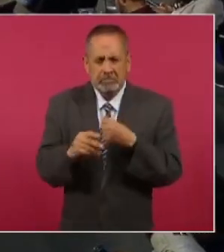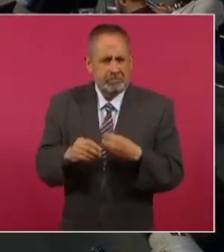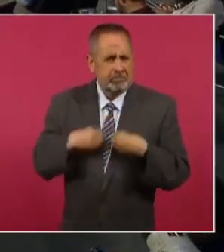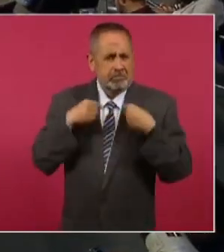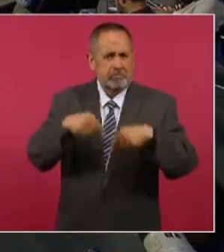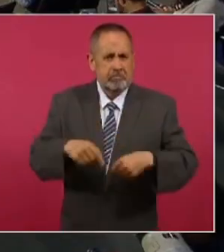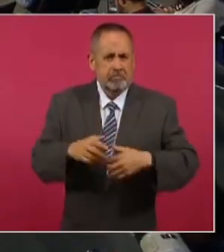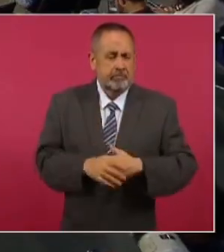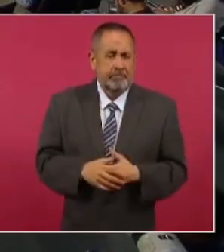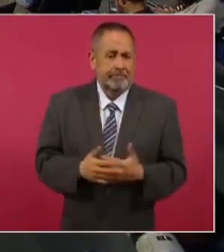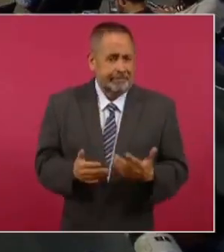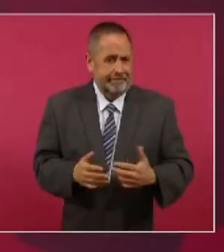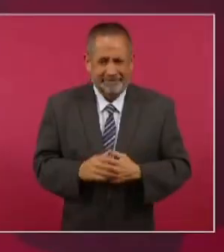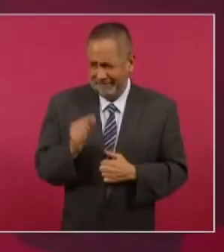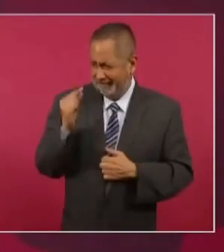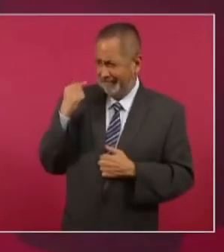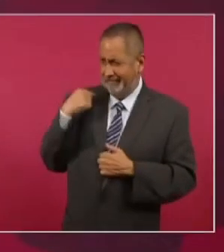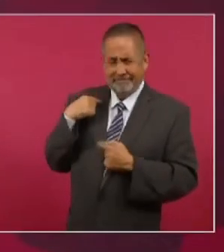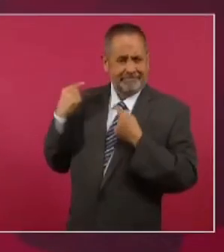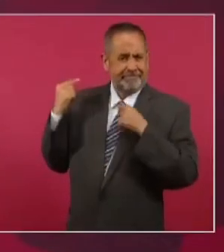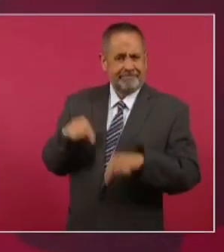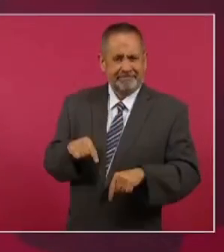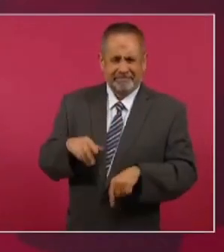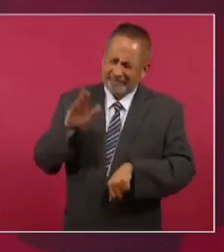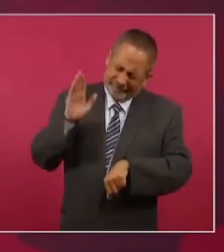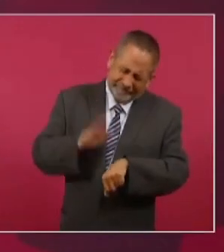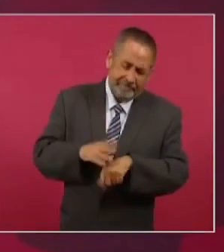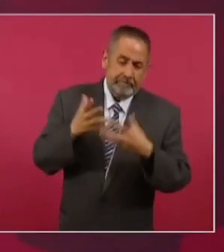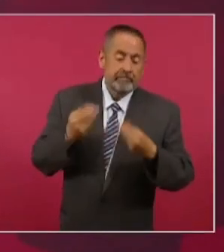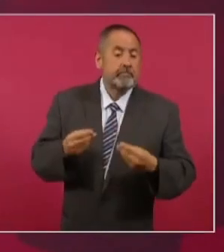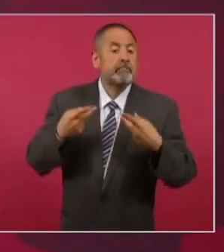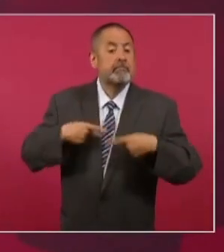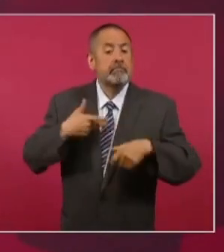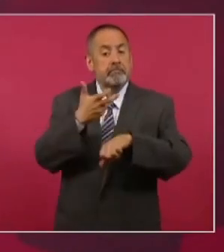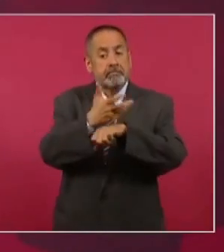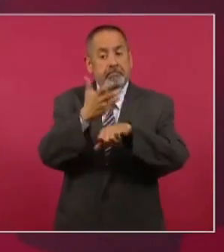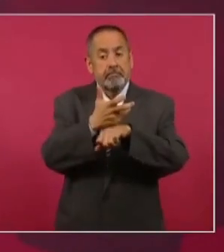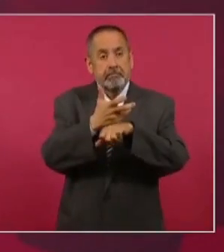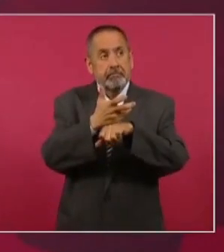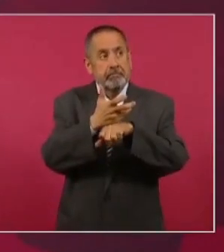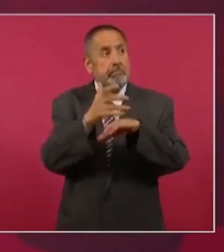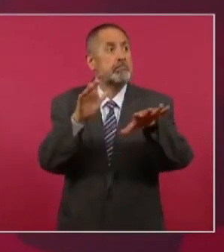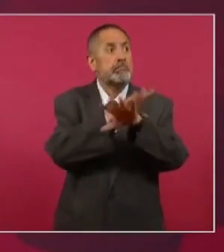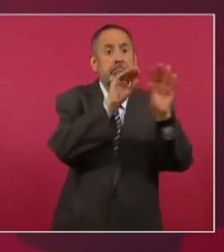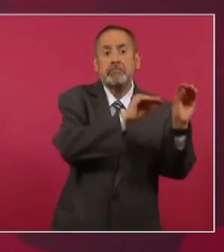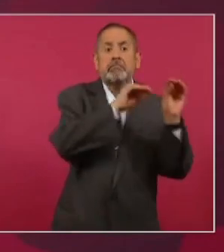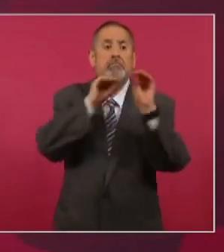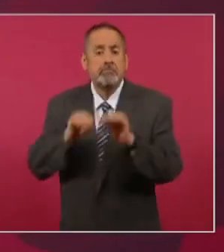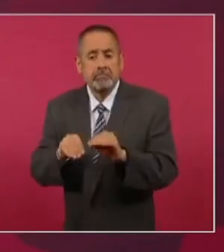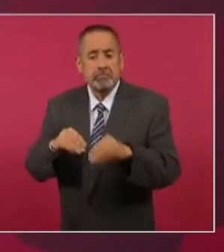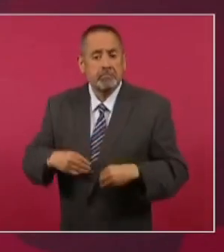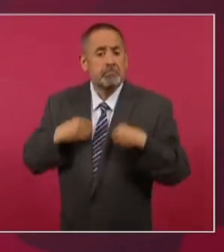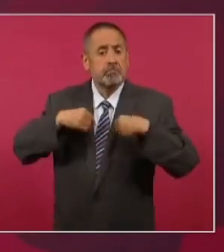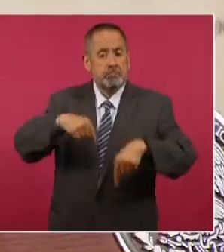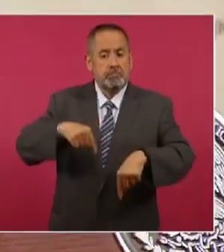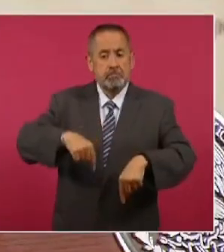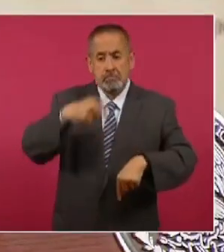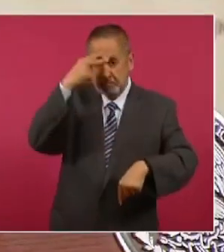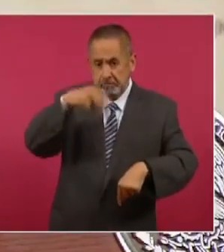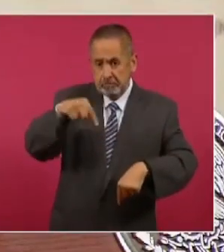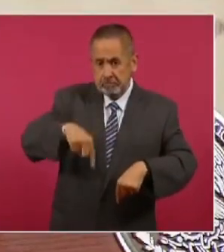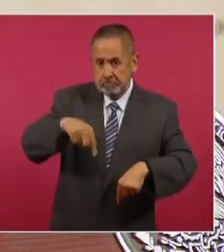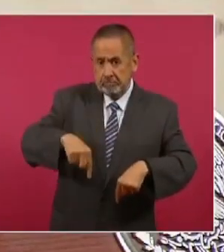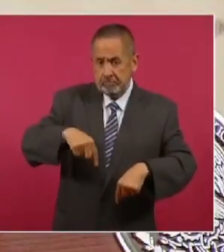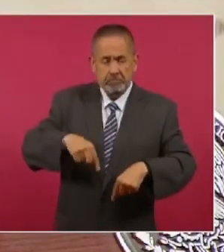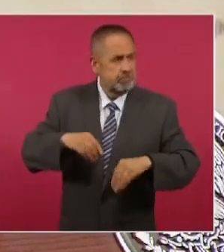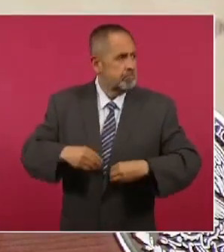últimos años es cuando más estadounidenses han llegado a vivir a México